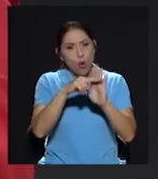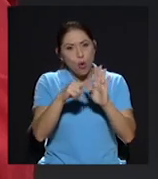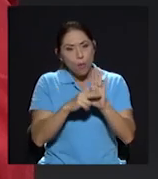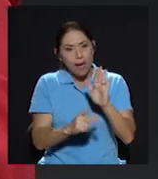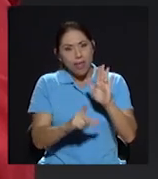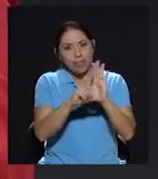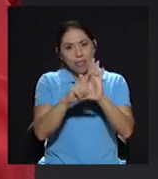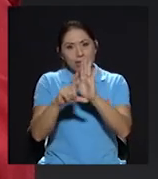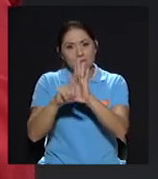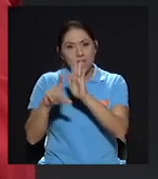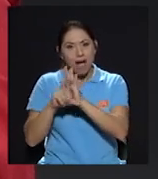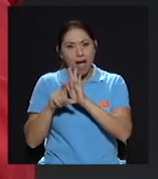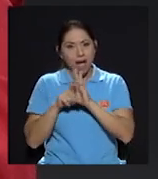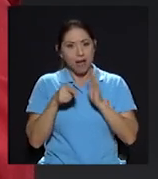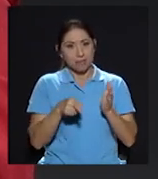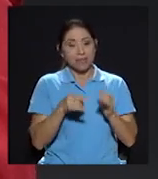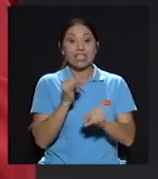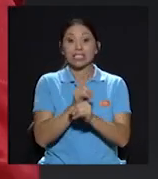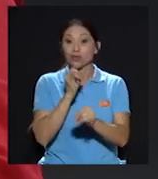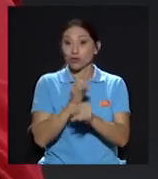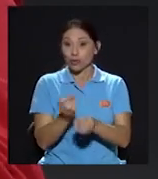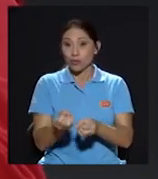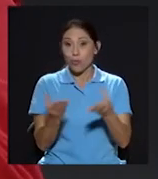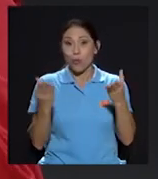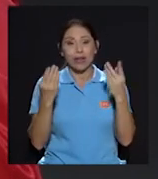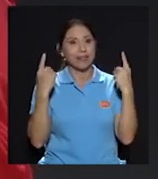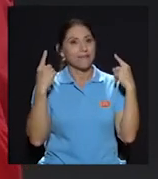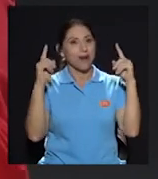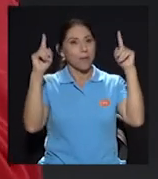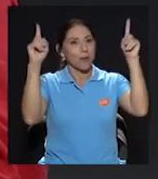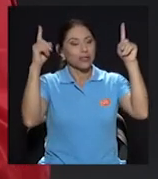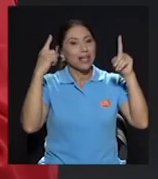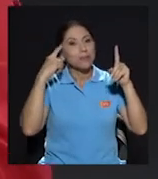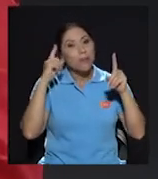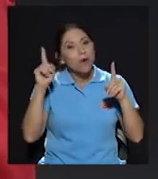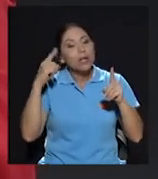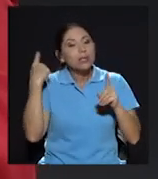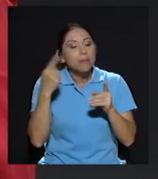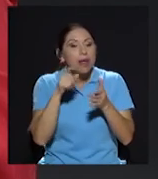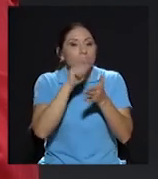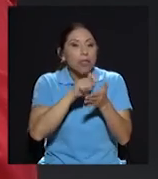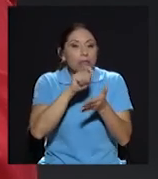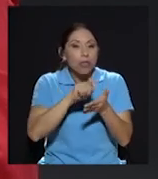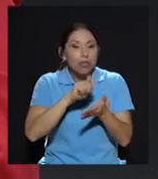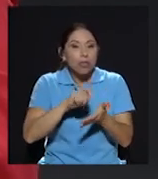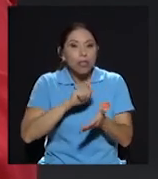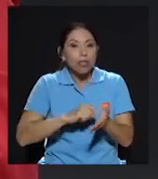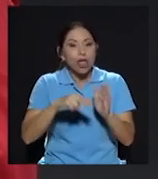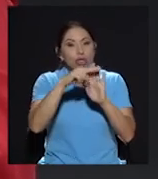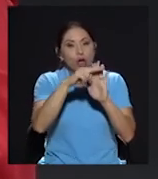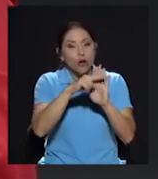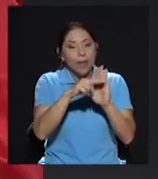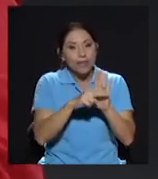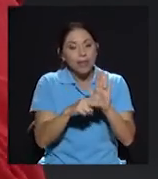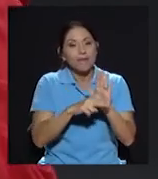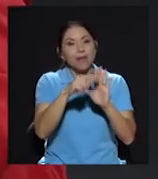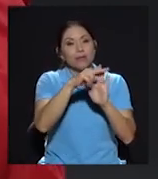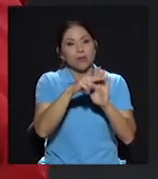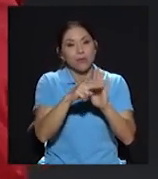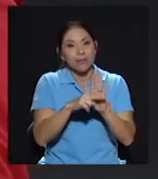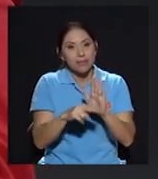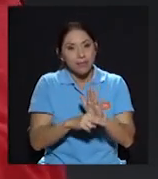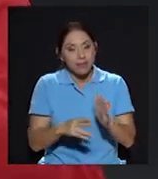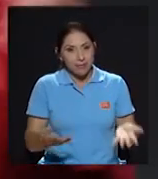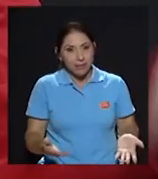públicas son muy famosas para ir generando normativas sin que necesariamente se vaya cuando